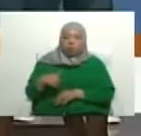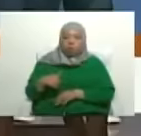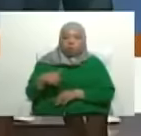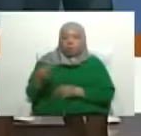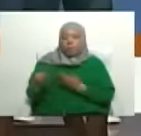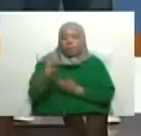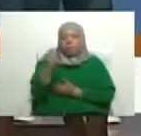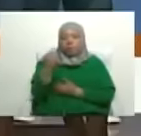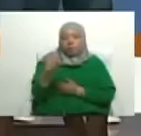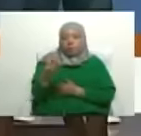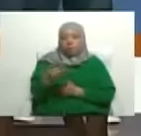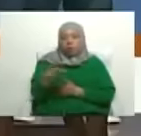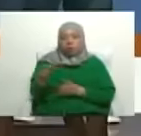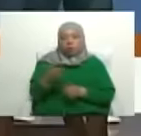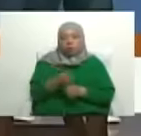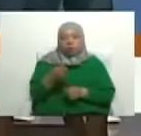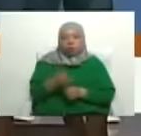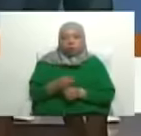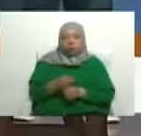traidores, estos asesinos. Los tenemos